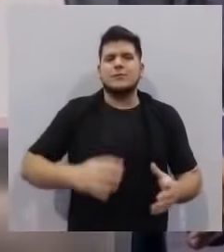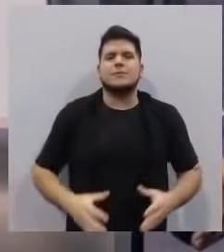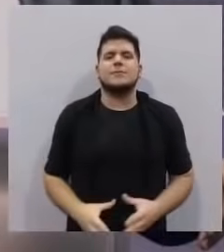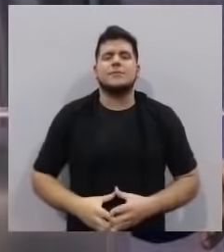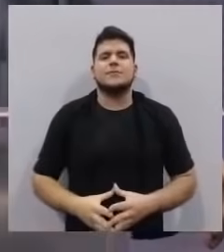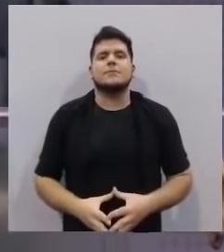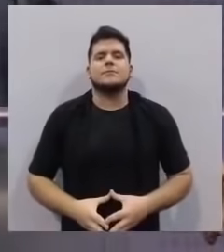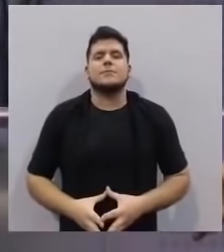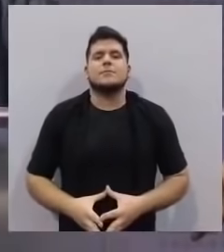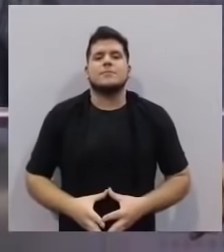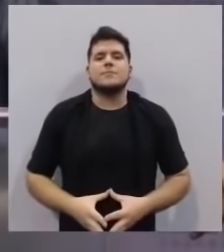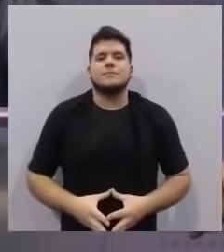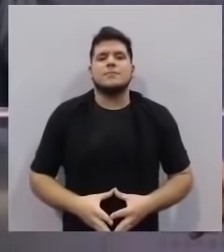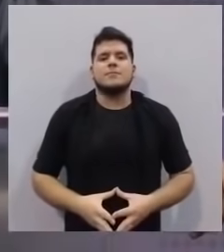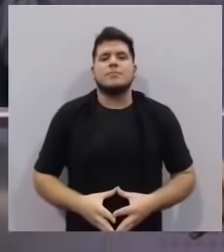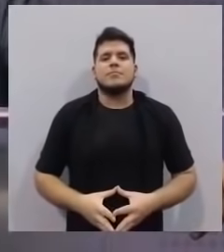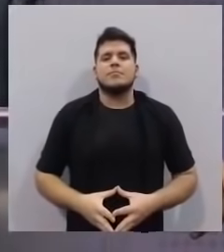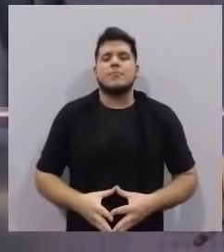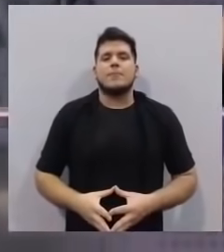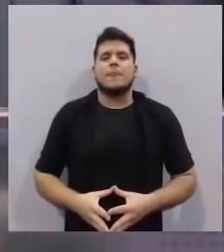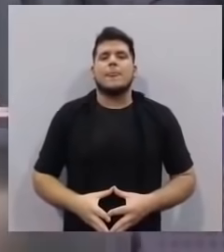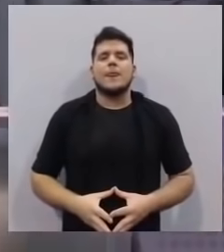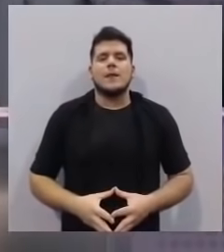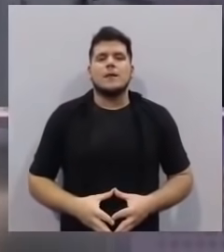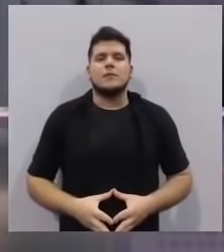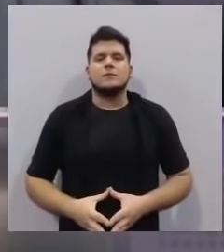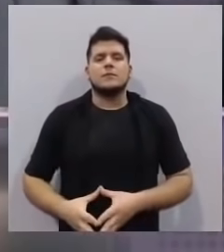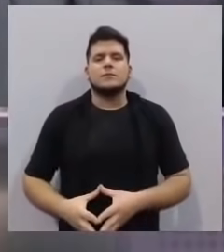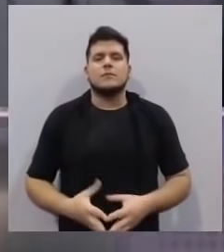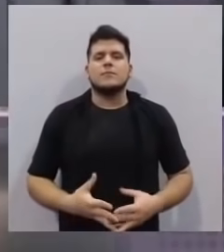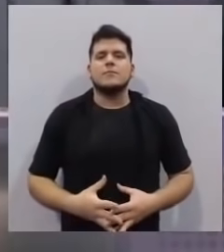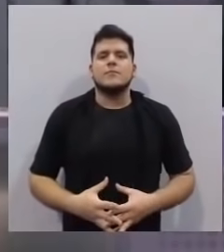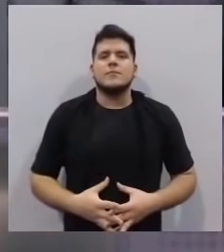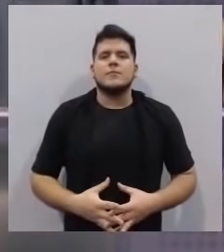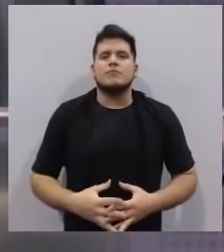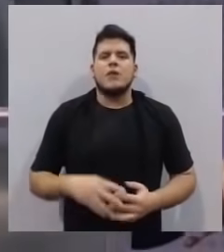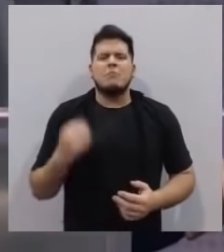amar al que se fue y disfrutar si estás